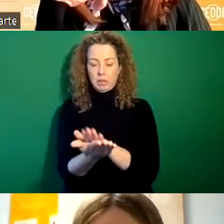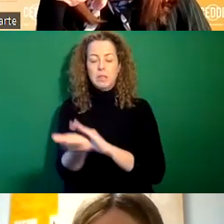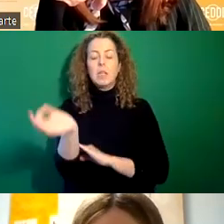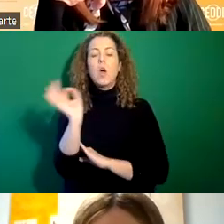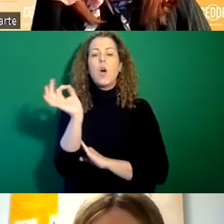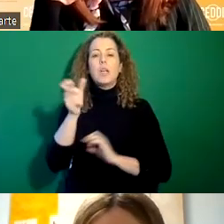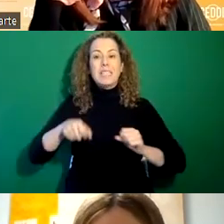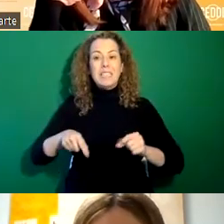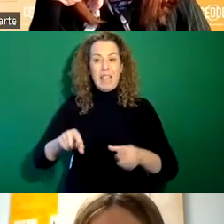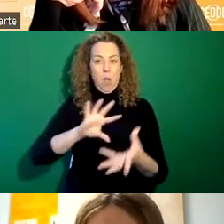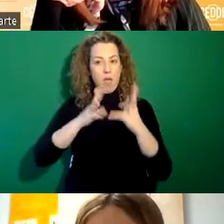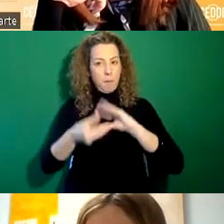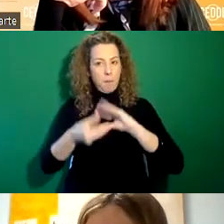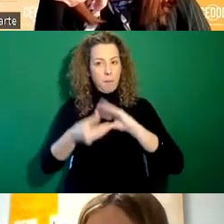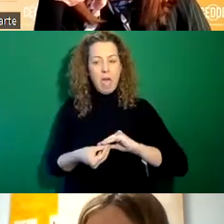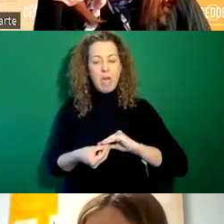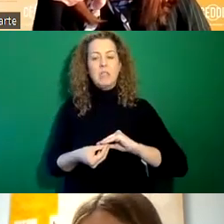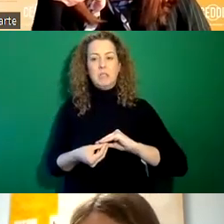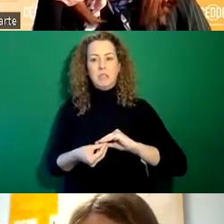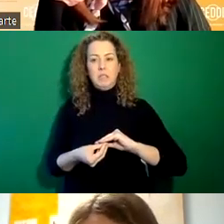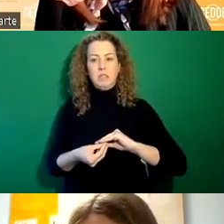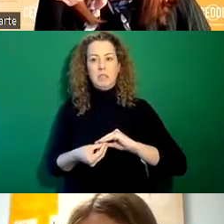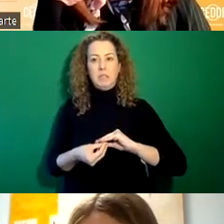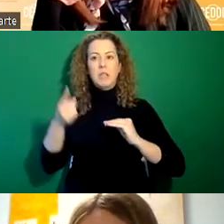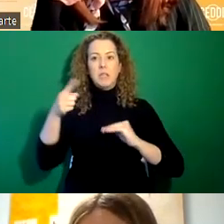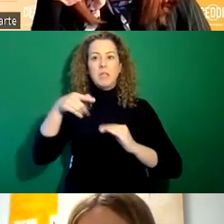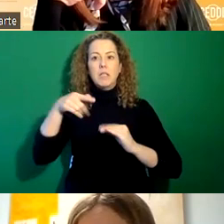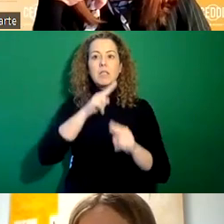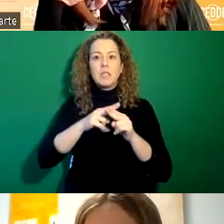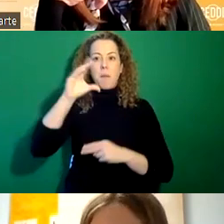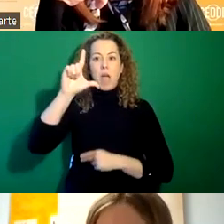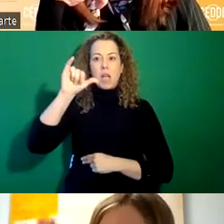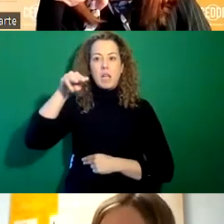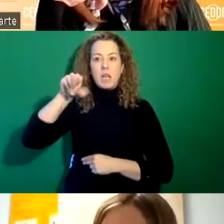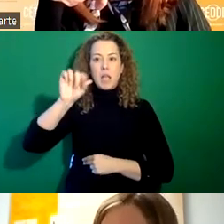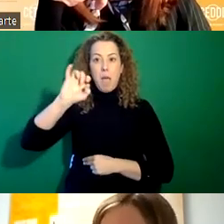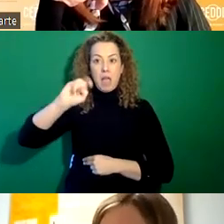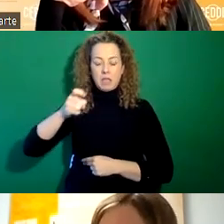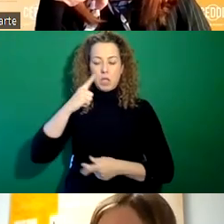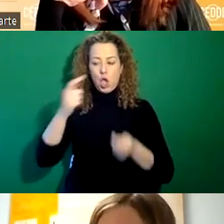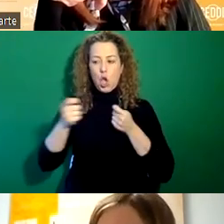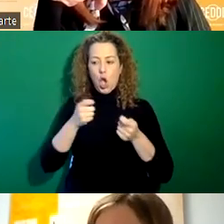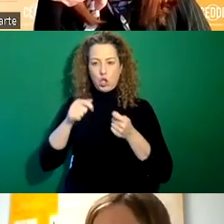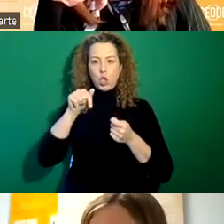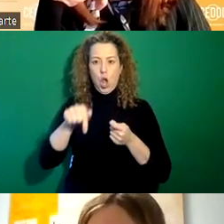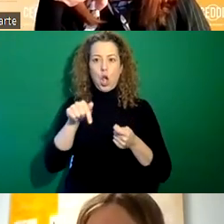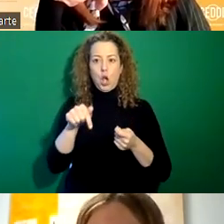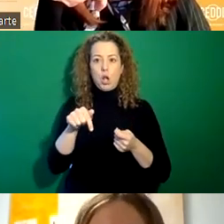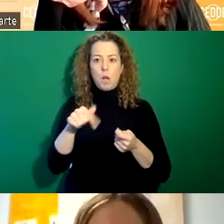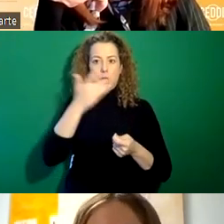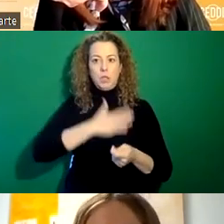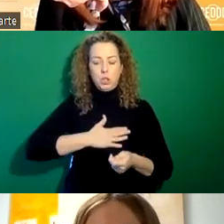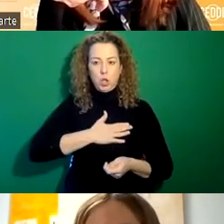de ruedas adaptadas, se llaman climatics, que son regulables, mucho más regulables, son mucho más